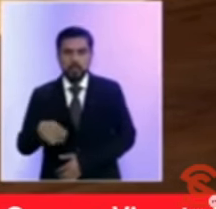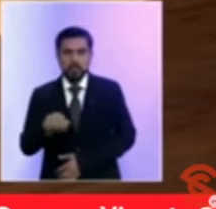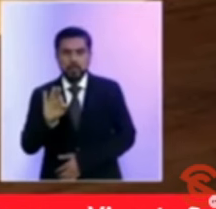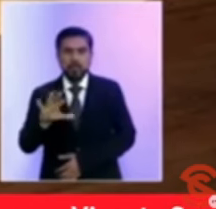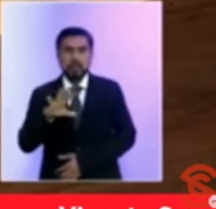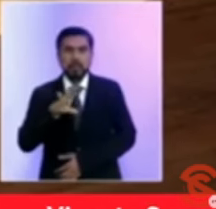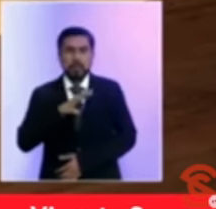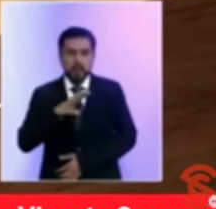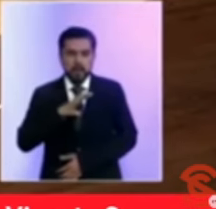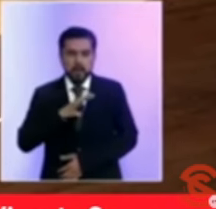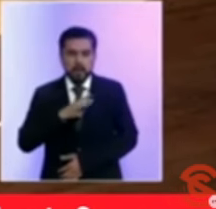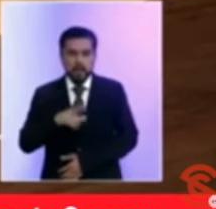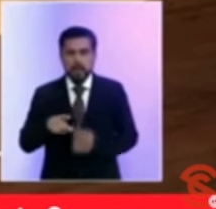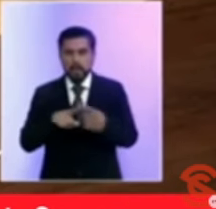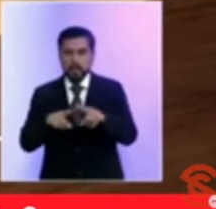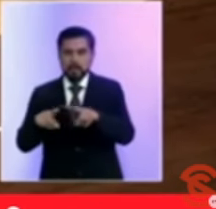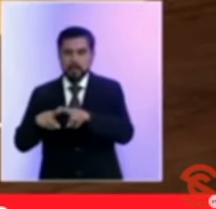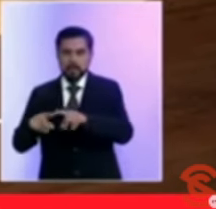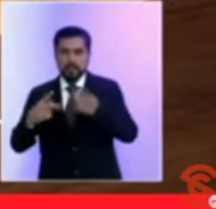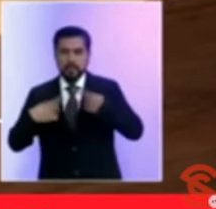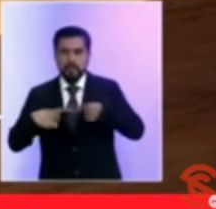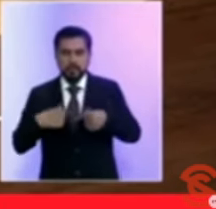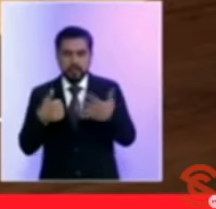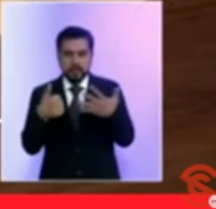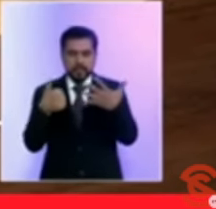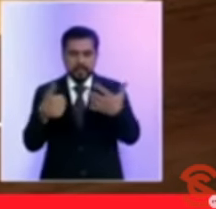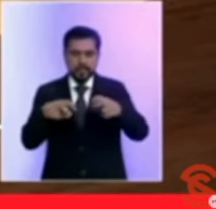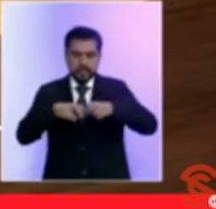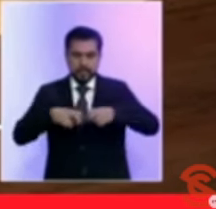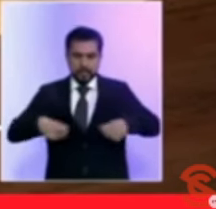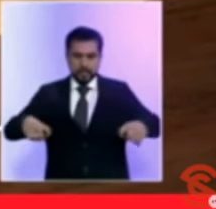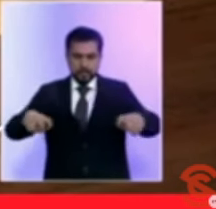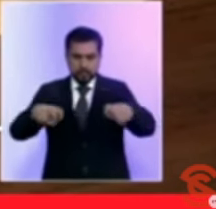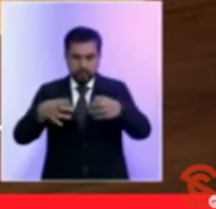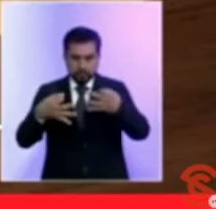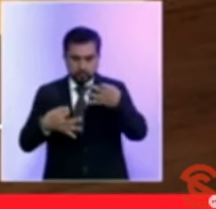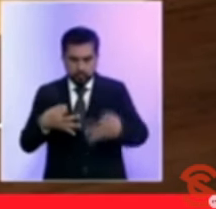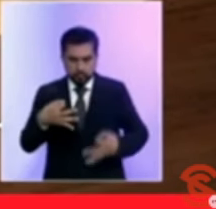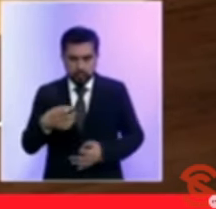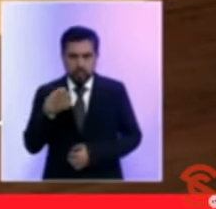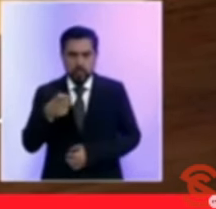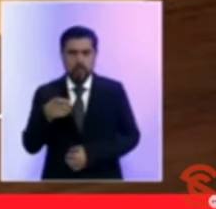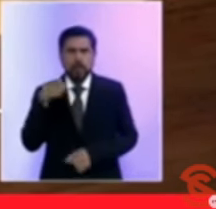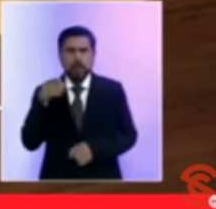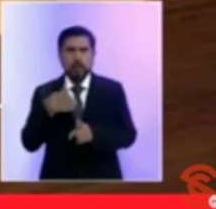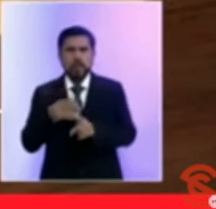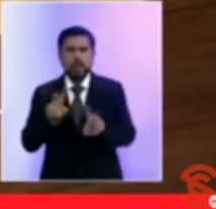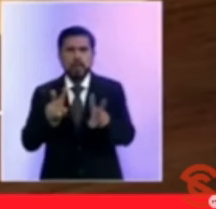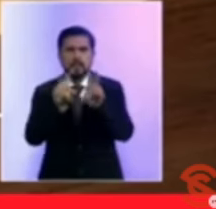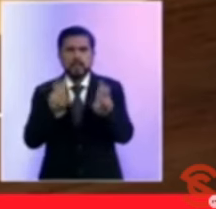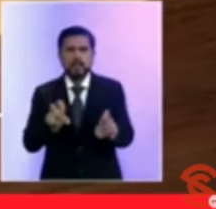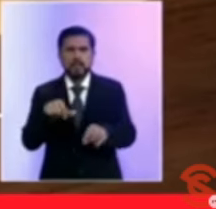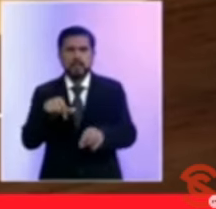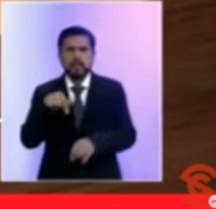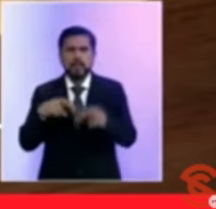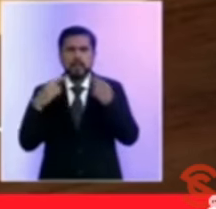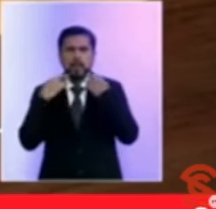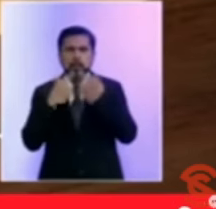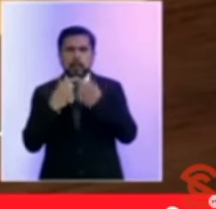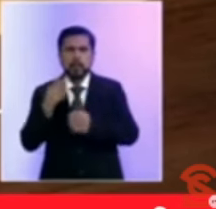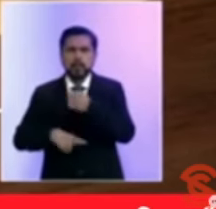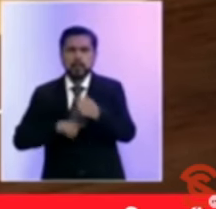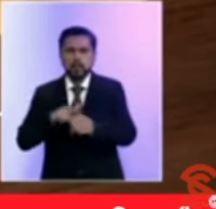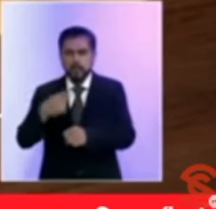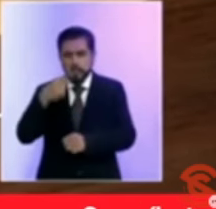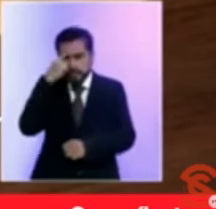quórum para sesionar ya que están presentes seis magistraturas el motivo de esta sesión solemne consiste en entregar a la ciudadana Claudia